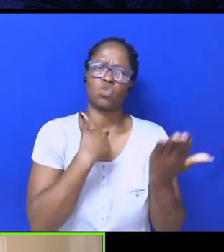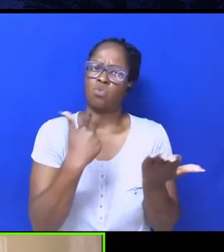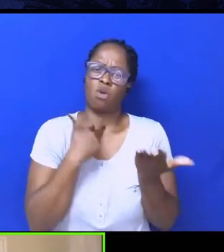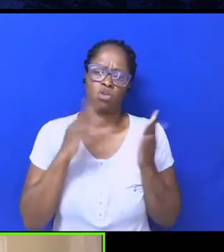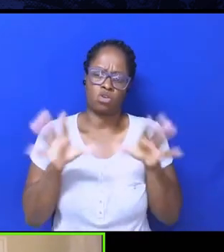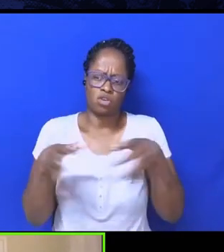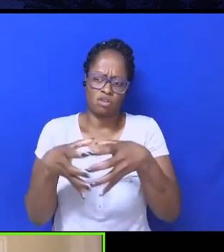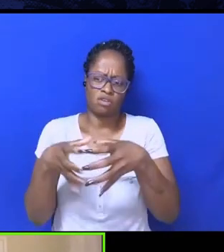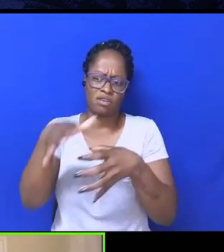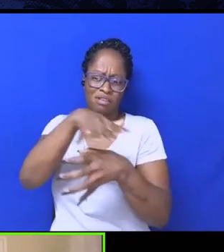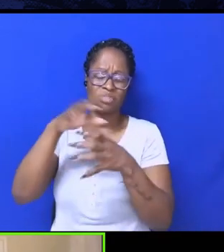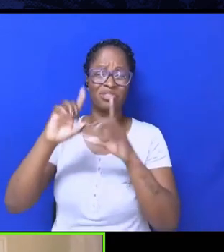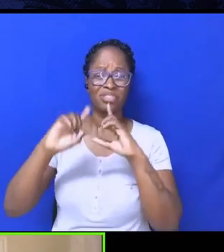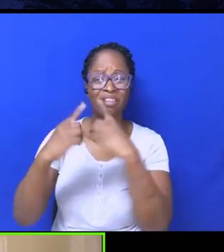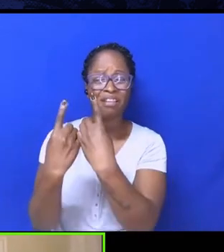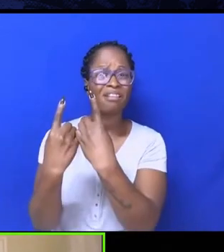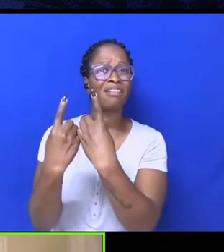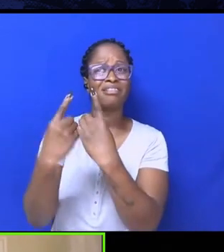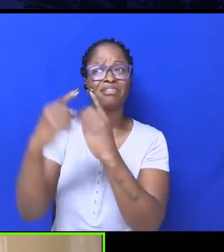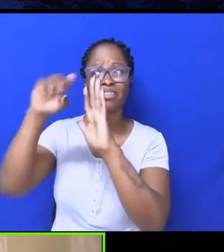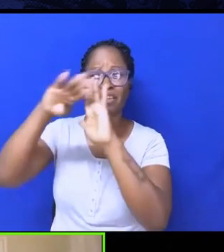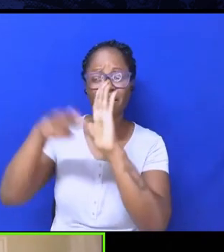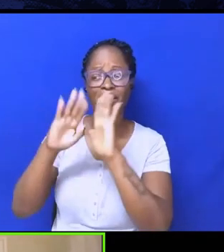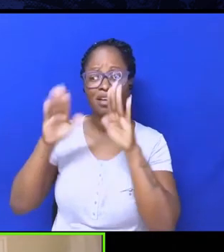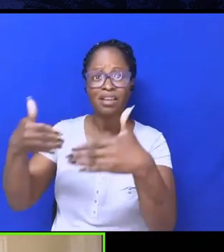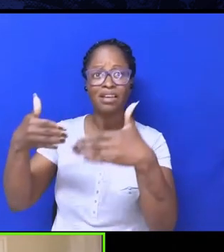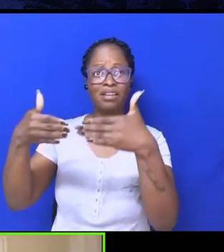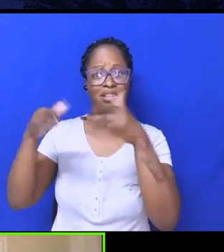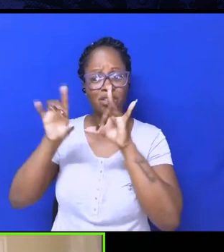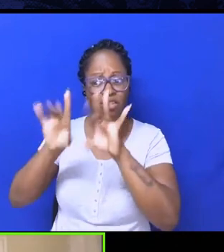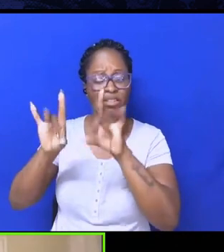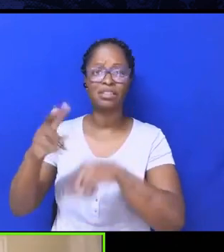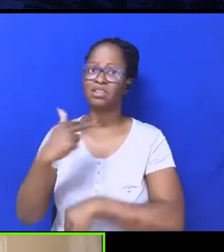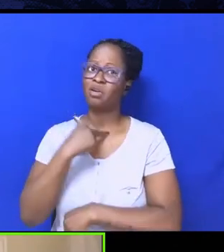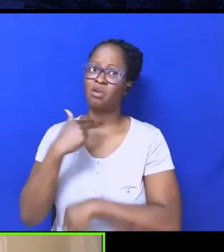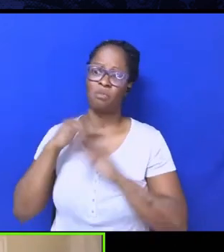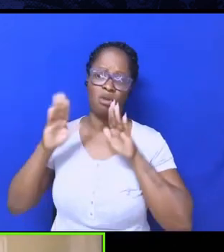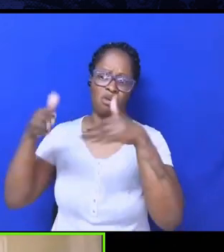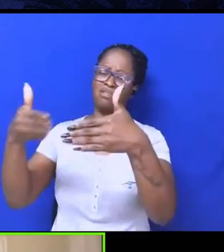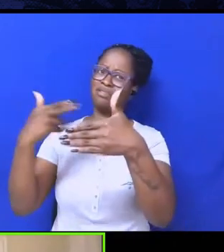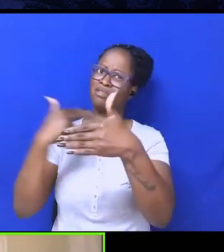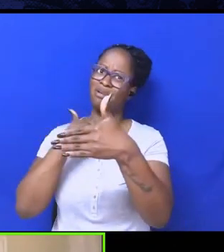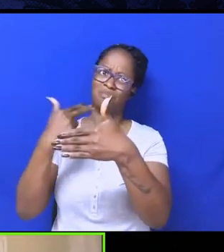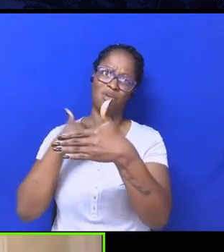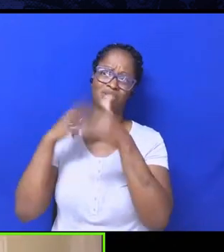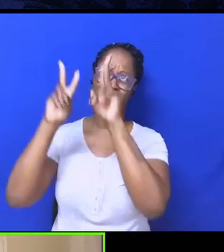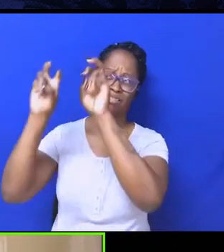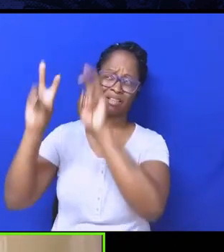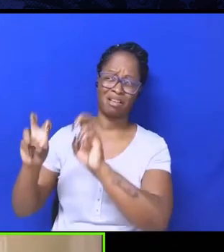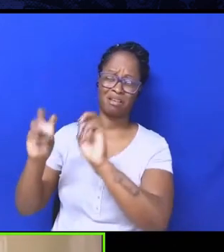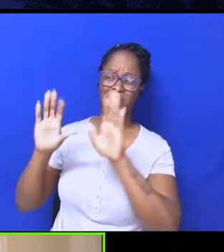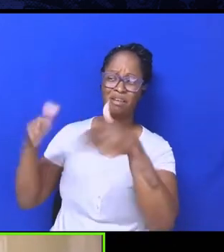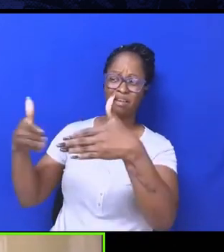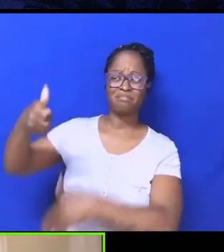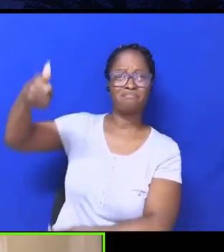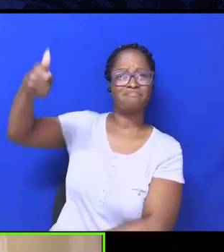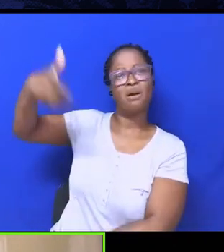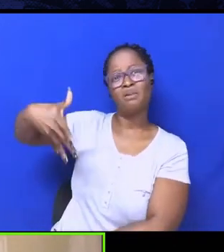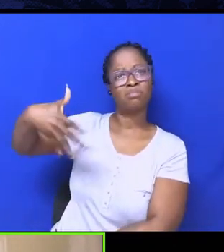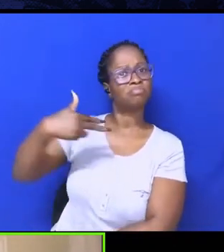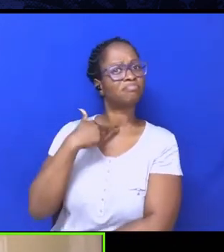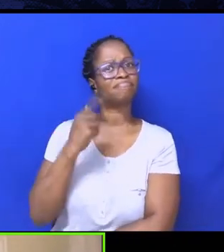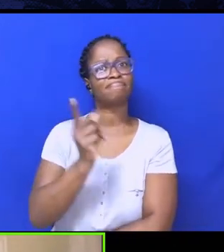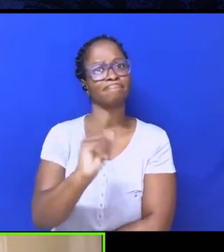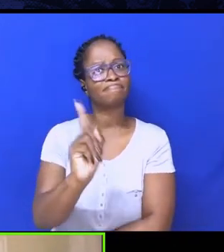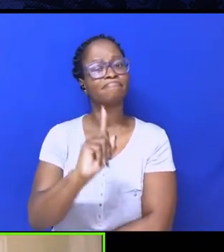agenda específica no puede ser considerado como una temática o una materia en particular sino que tiene que